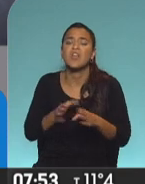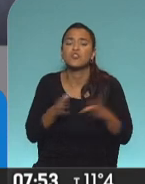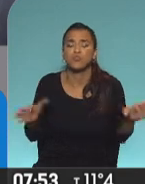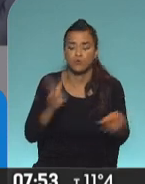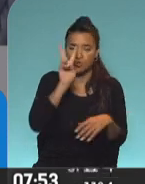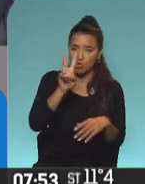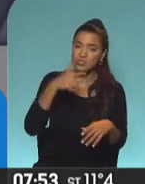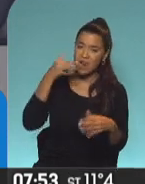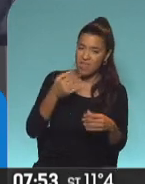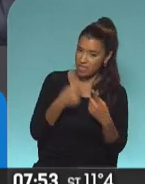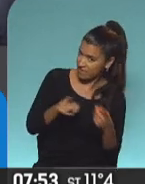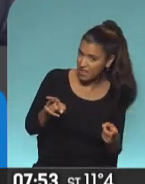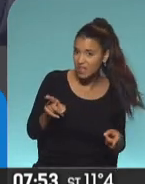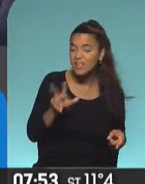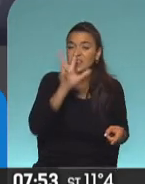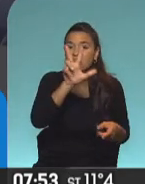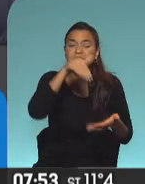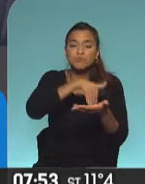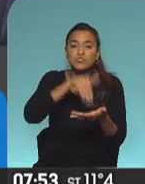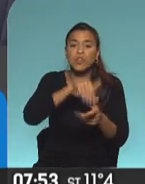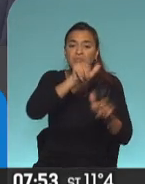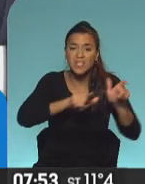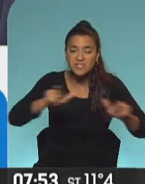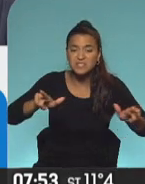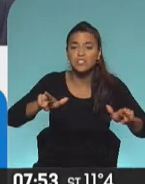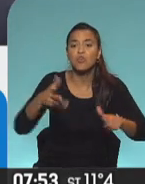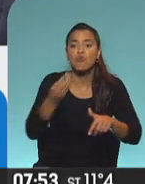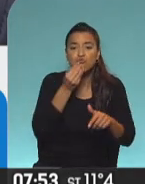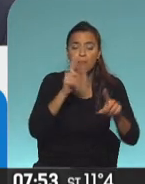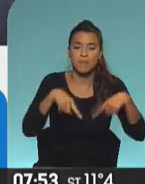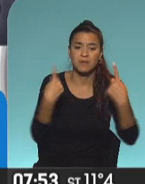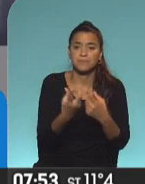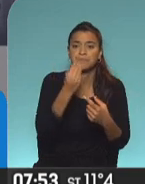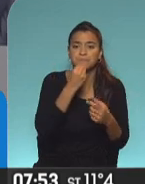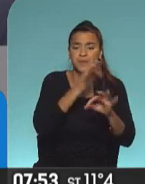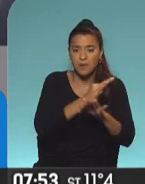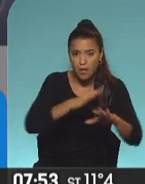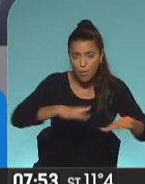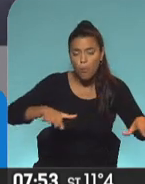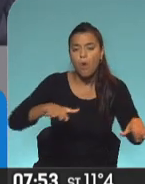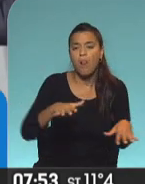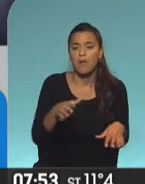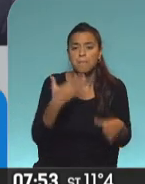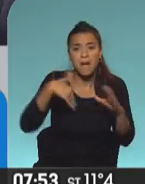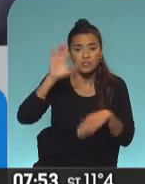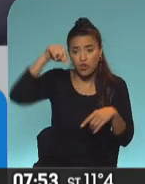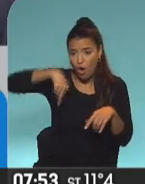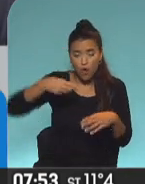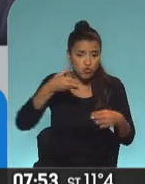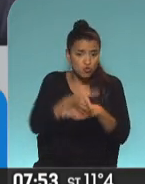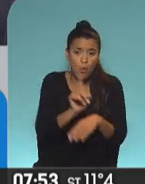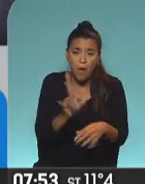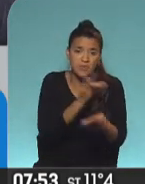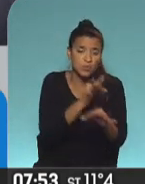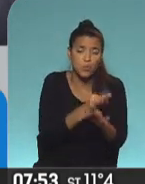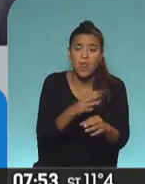hay dos realidades distintas, hay más de 3 millones de chicos que comen en los comedores escolares, la mayoría hoy no están yendo a las escuelas,